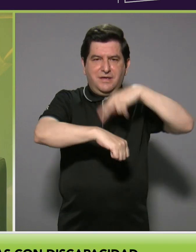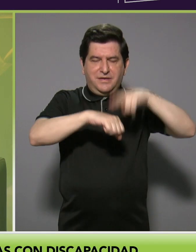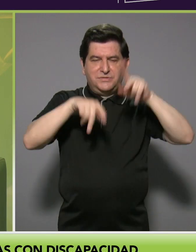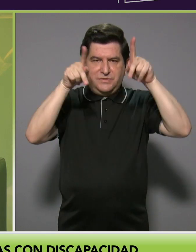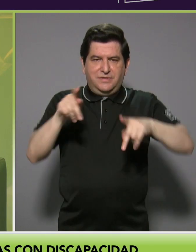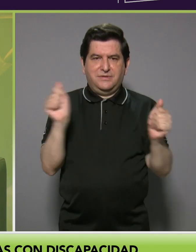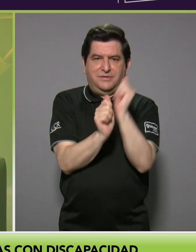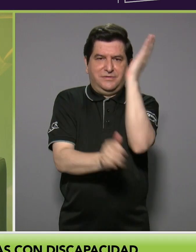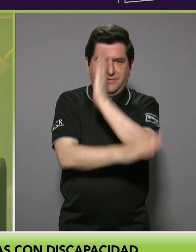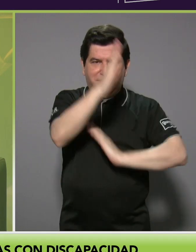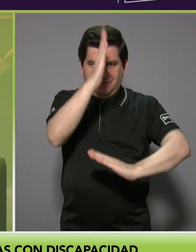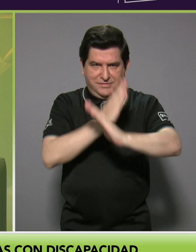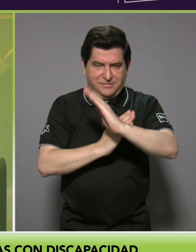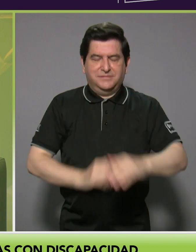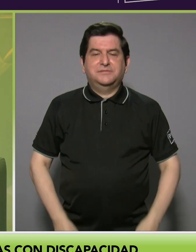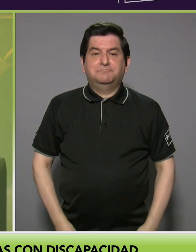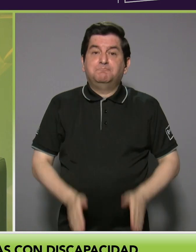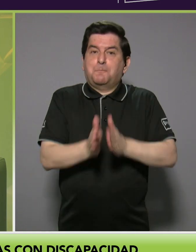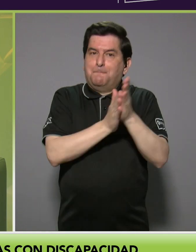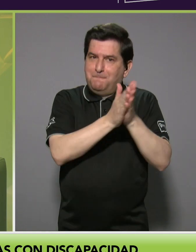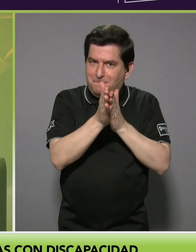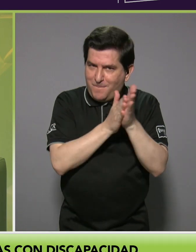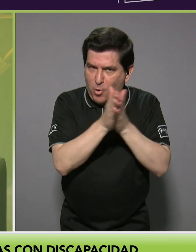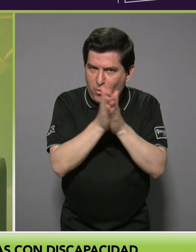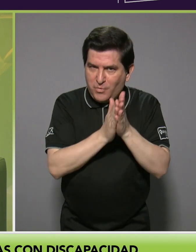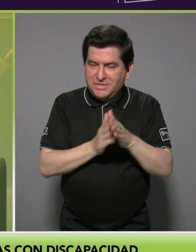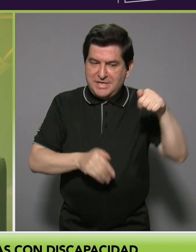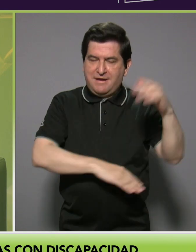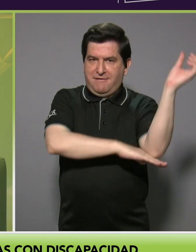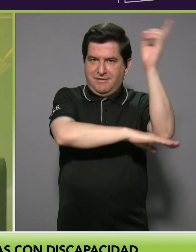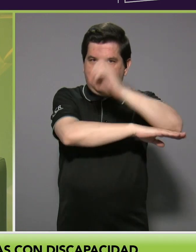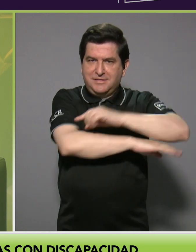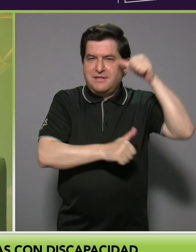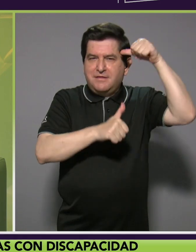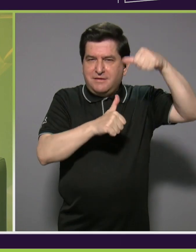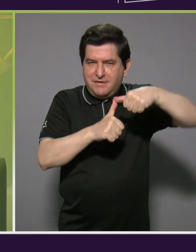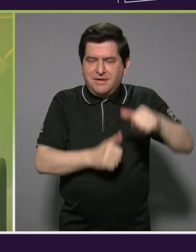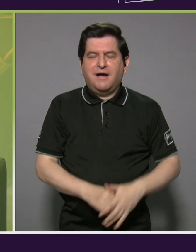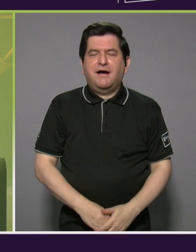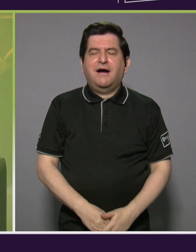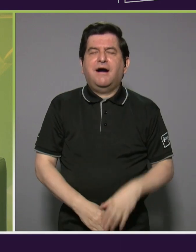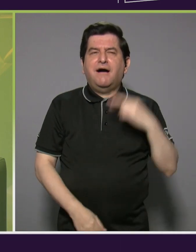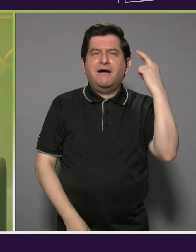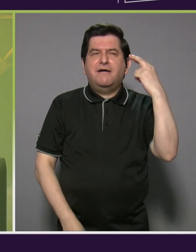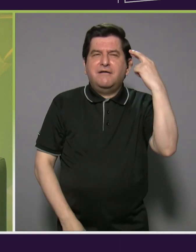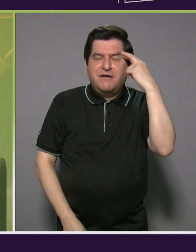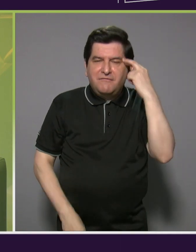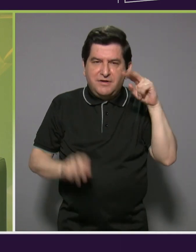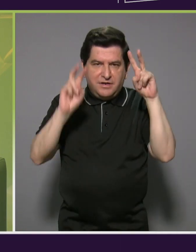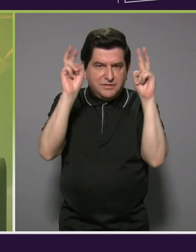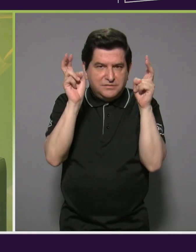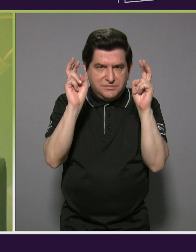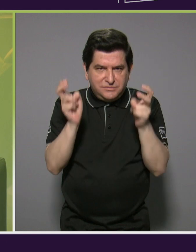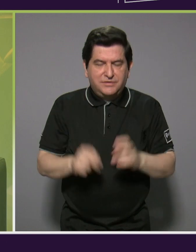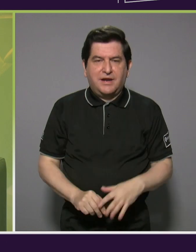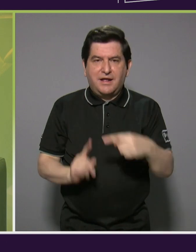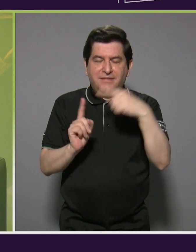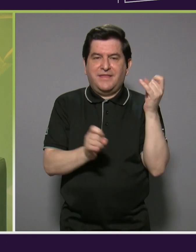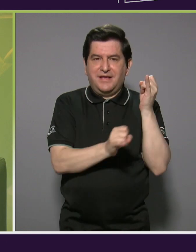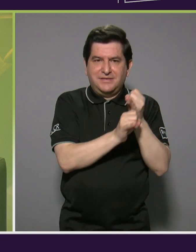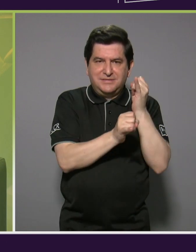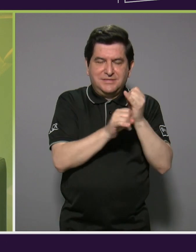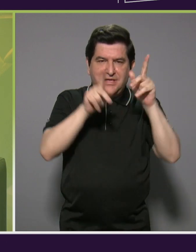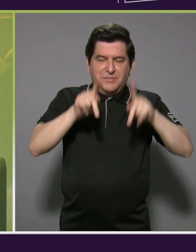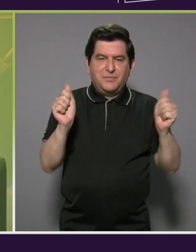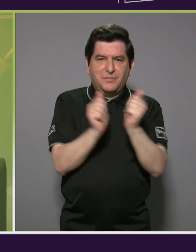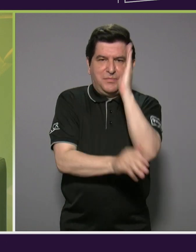con Discapacidad. Así que aprovechamos esta fecha conmemorativa para reflexionar alrededor de este tema de la institucionalización de